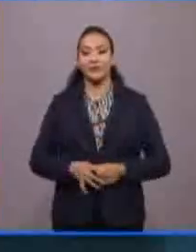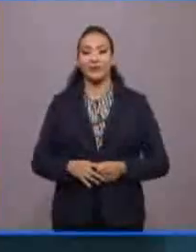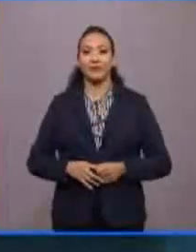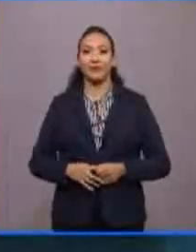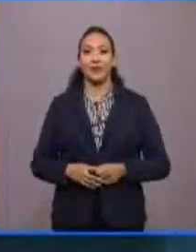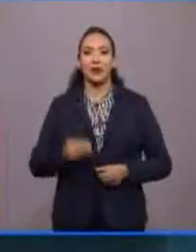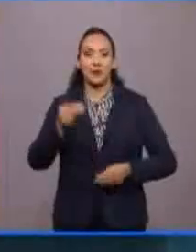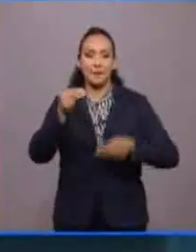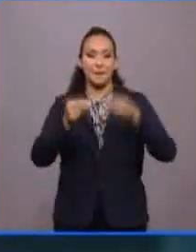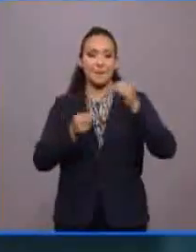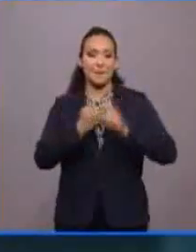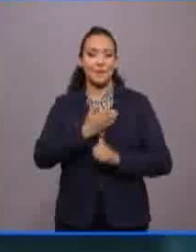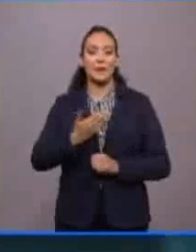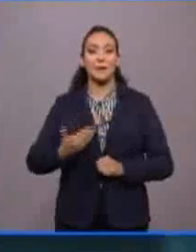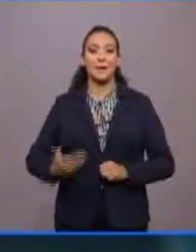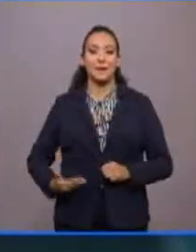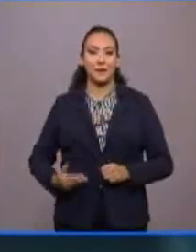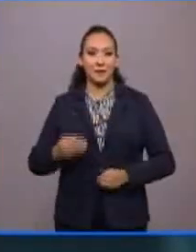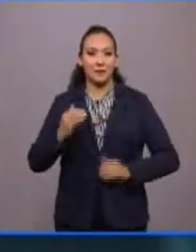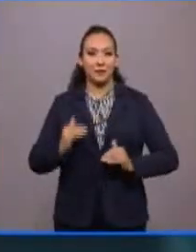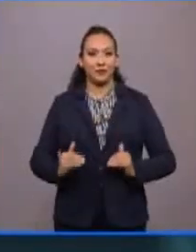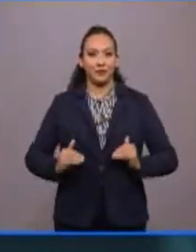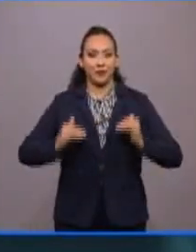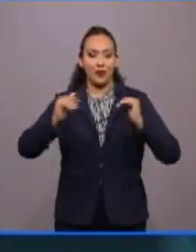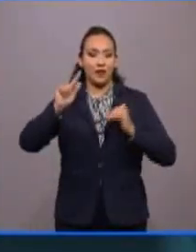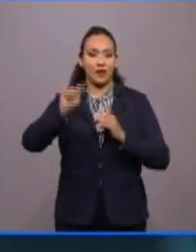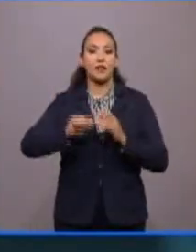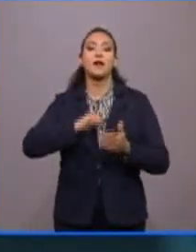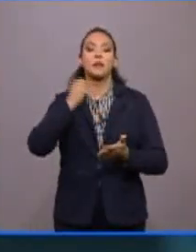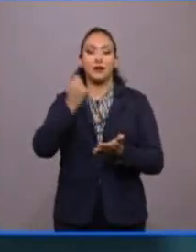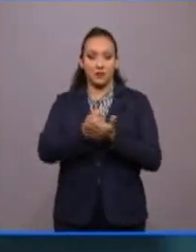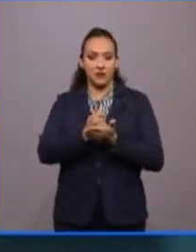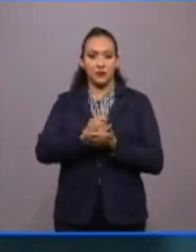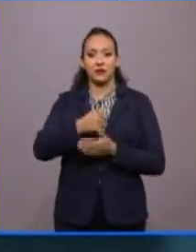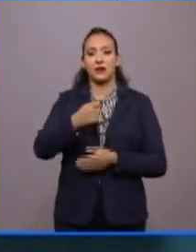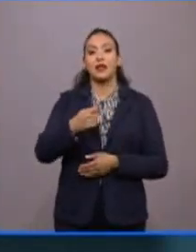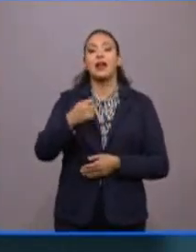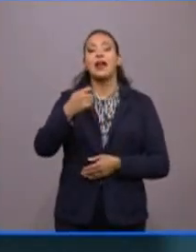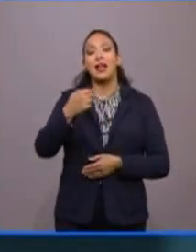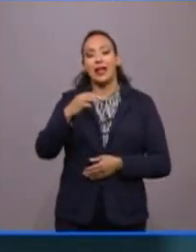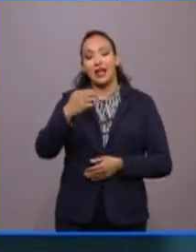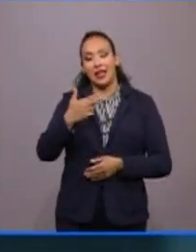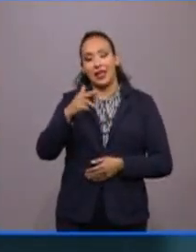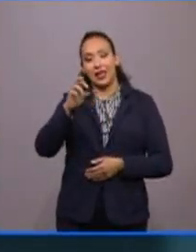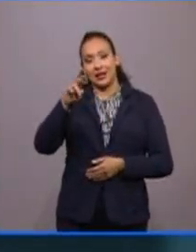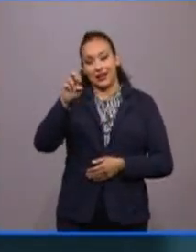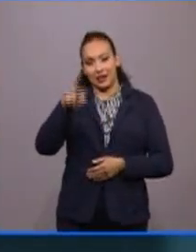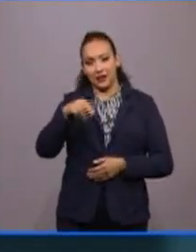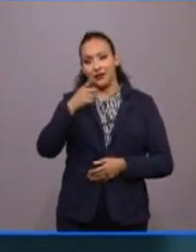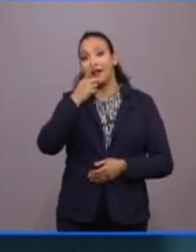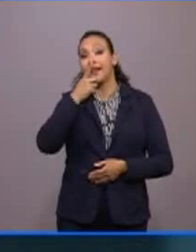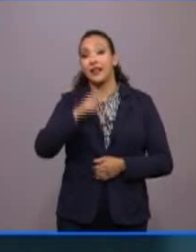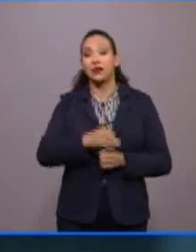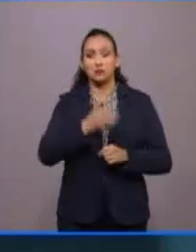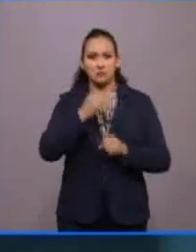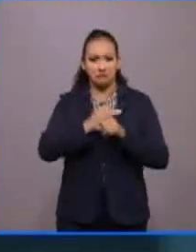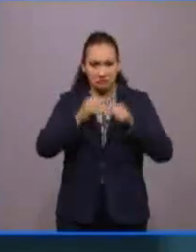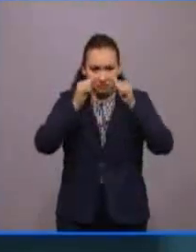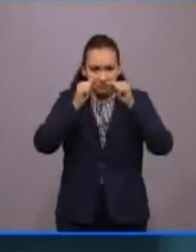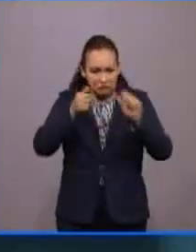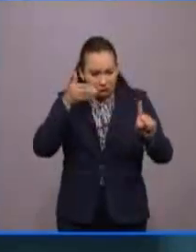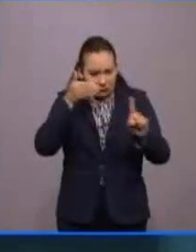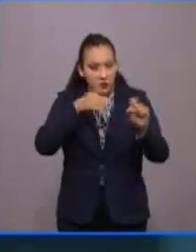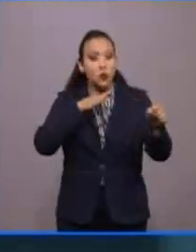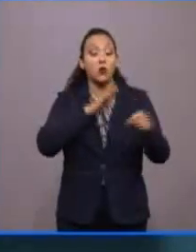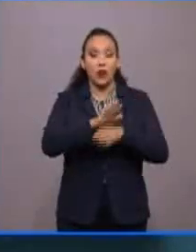El magistrado presidente del Supremo Tribunal de Justicia de Tamaulipas, Hernán de la Garza Tamés, señaló que se encuentran enfocados en reducir